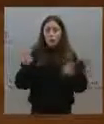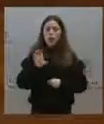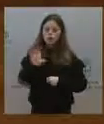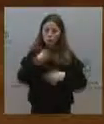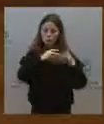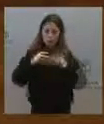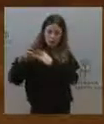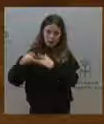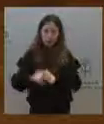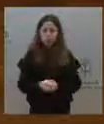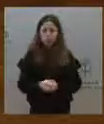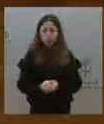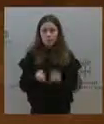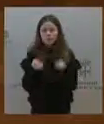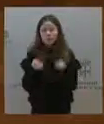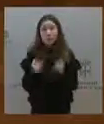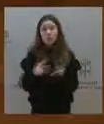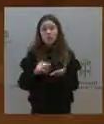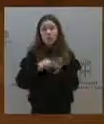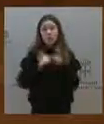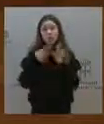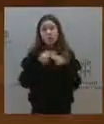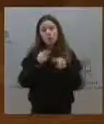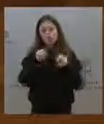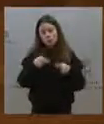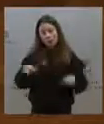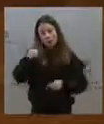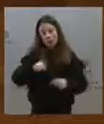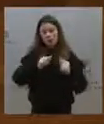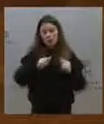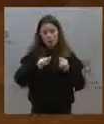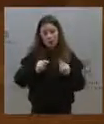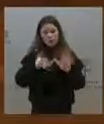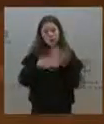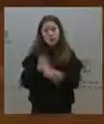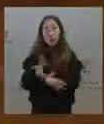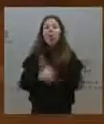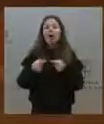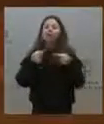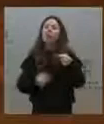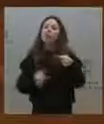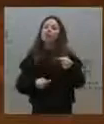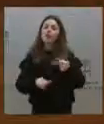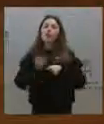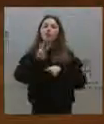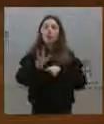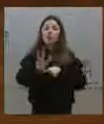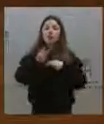de presupuesto que aquí debatimos parten de un déficit presupuestario total de 328,8 millones de euros. Es